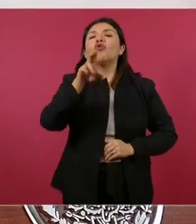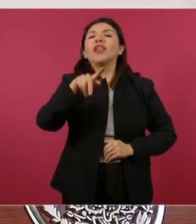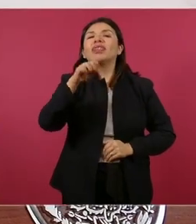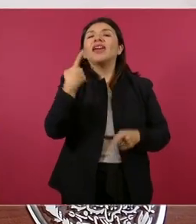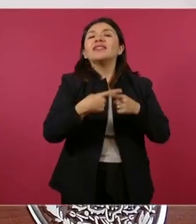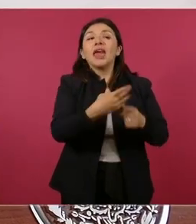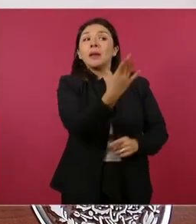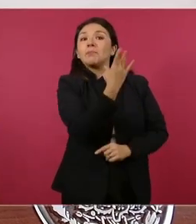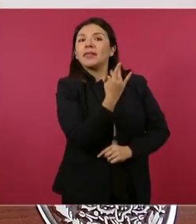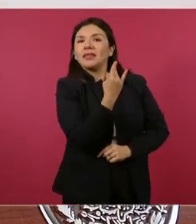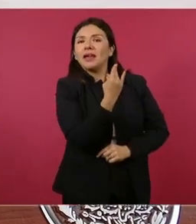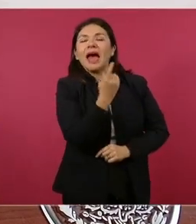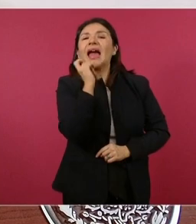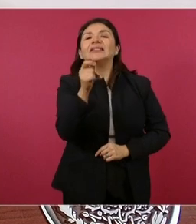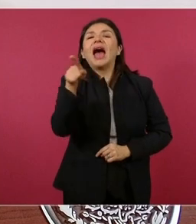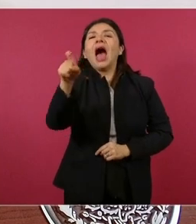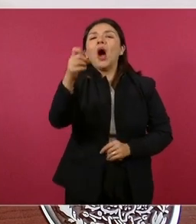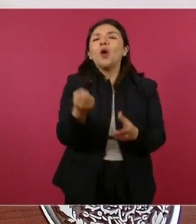Y puro invento.